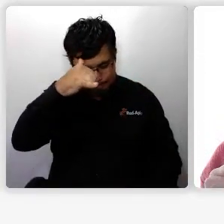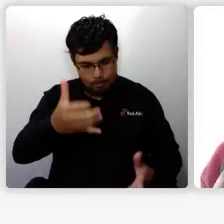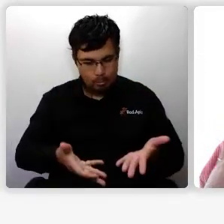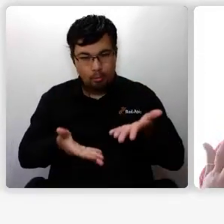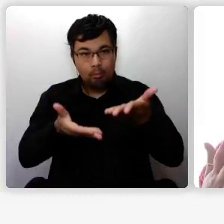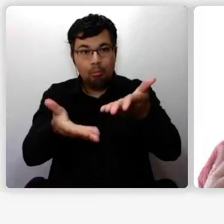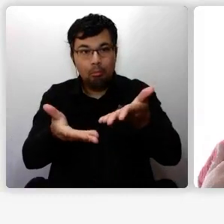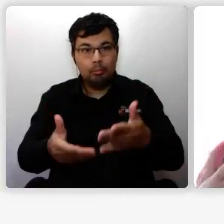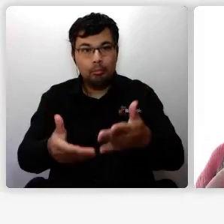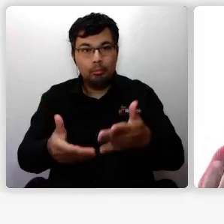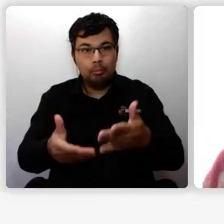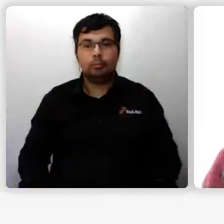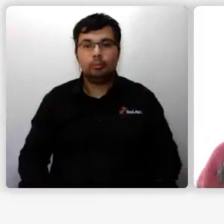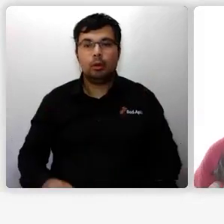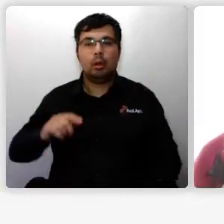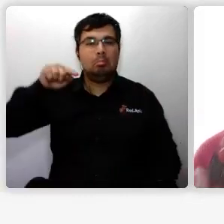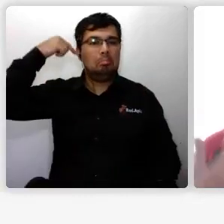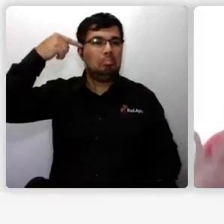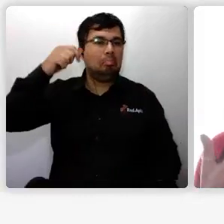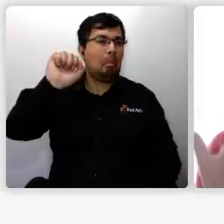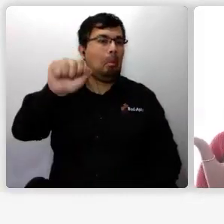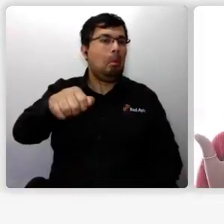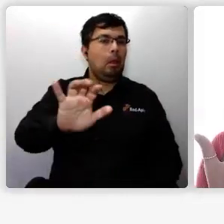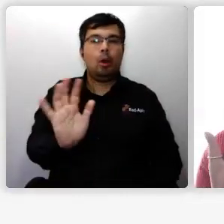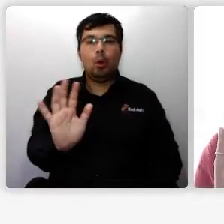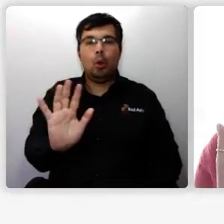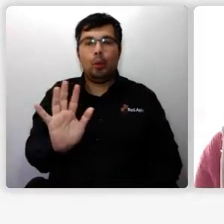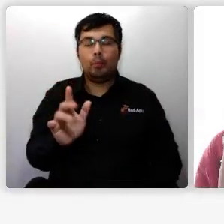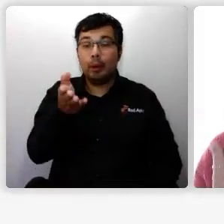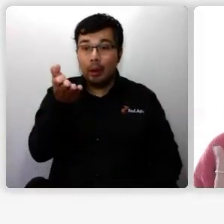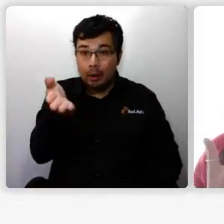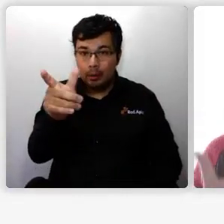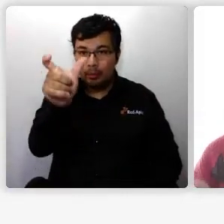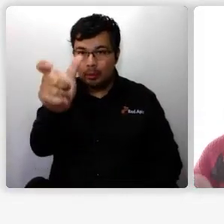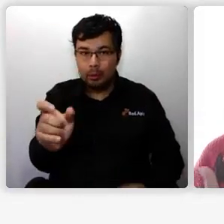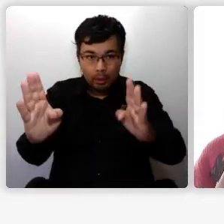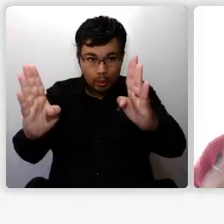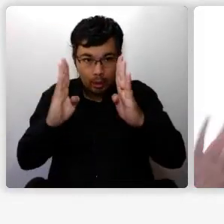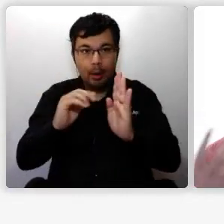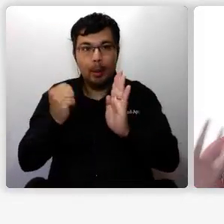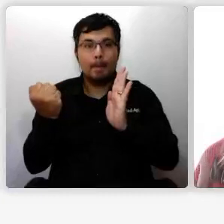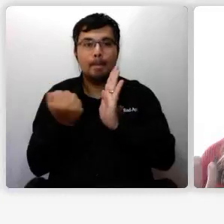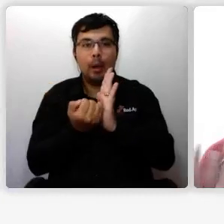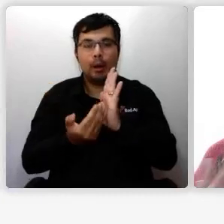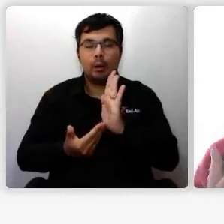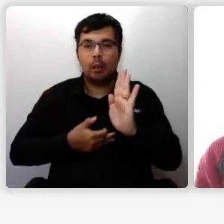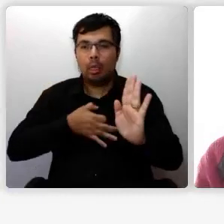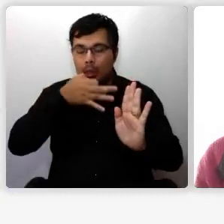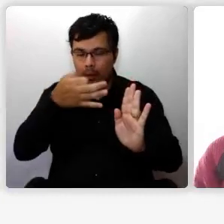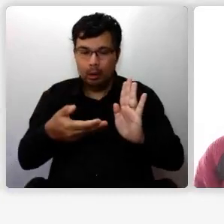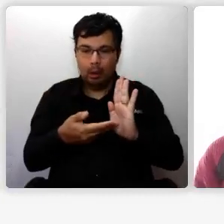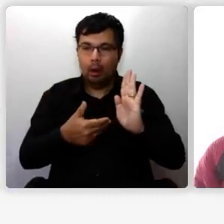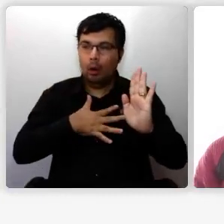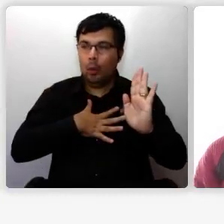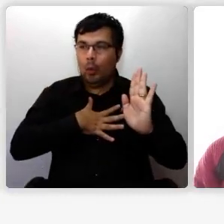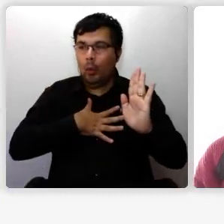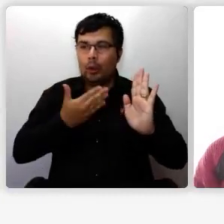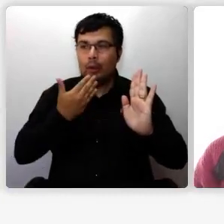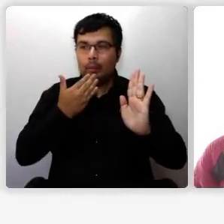es importante esos valores de marca y siguen marca porque se identifican con eso. El logo también tiene